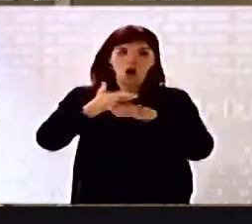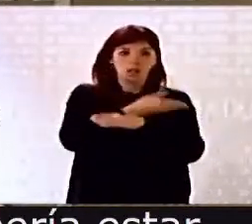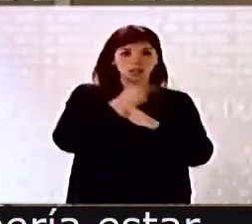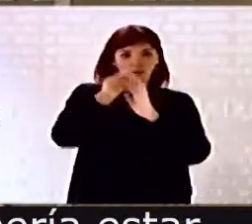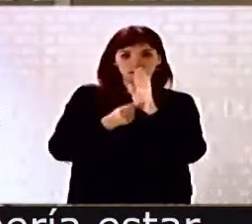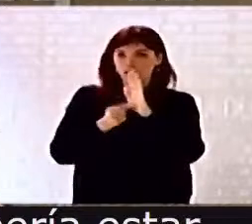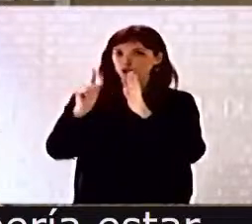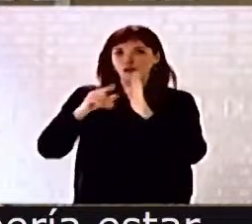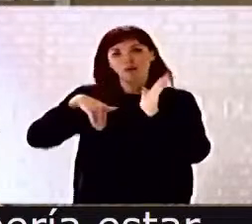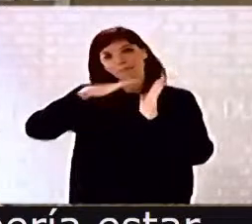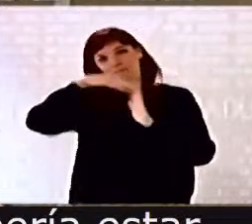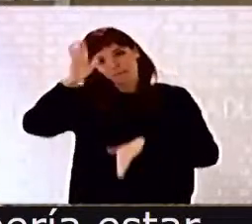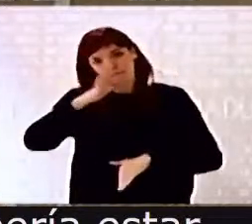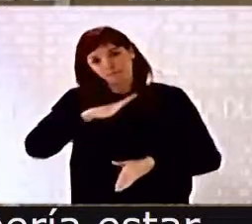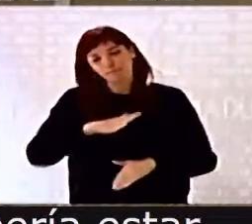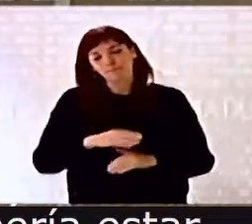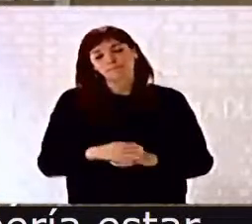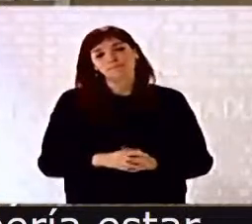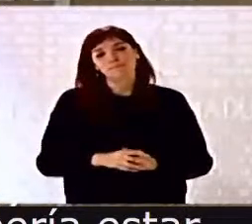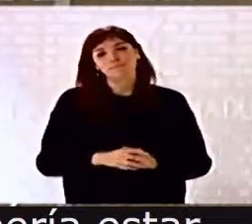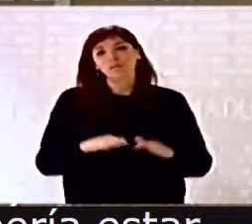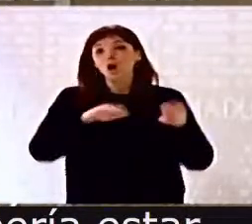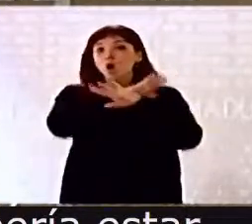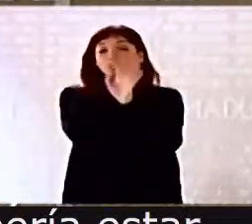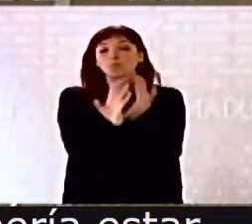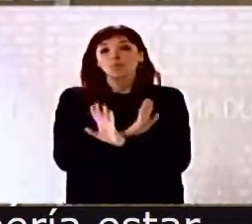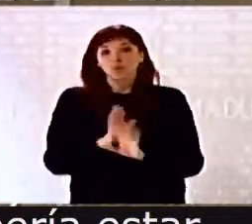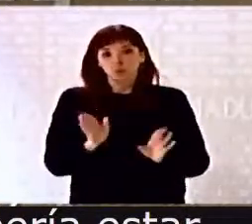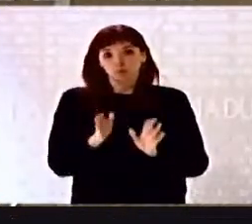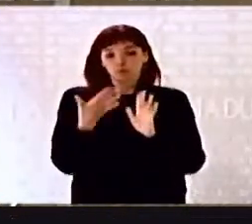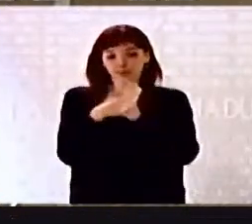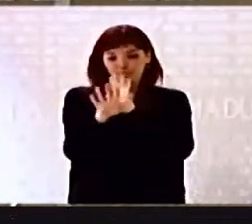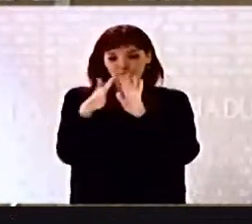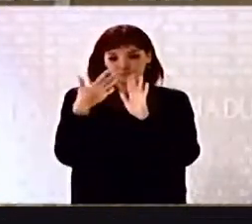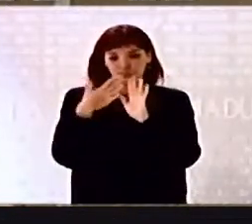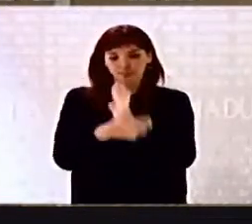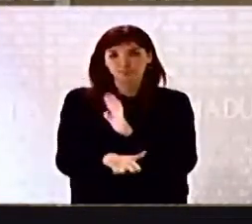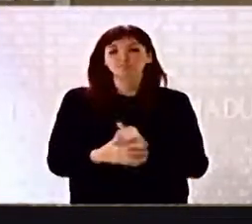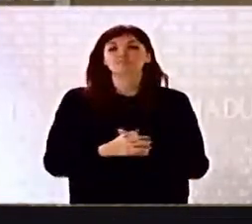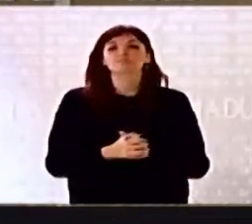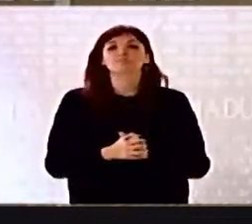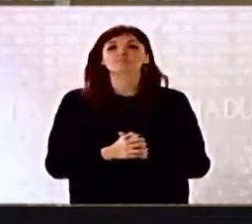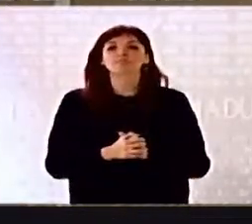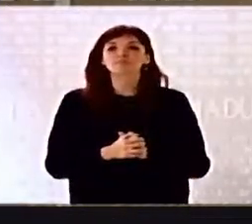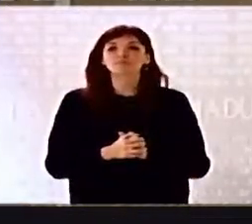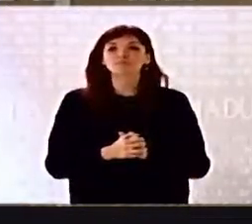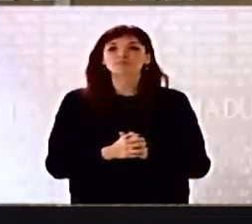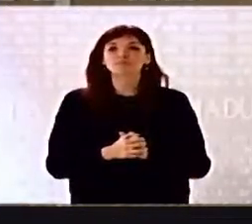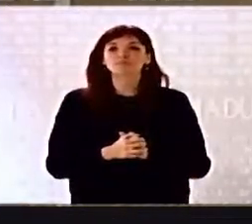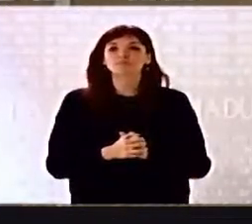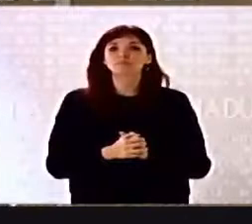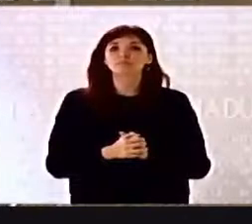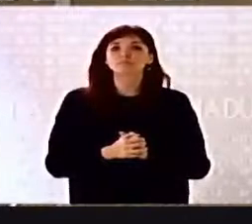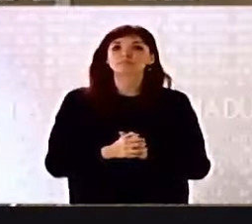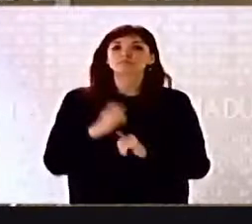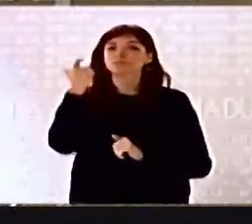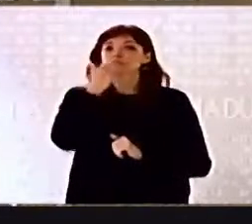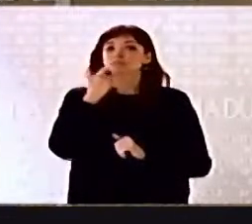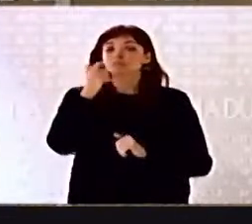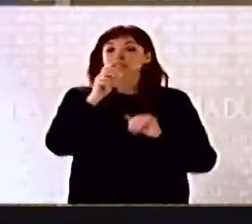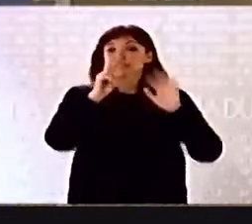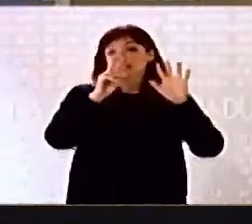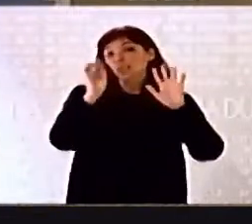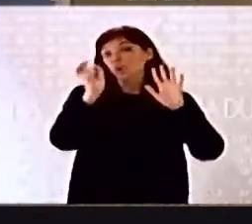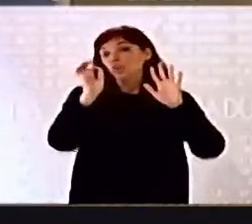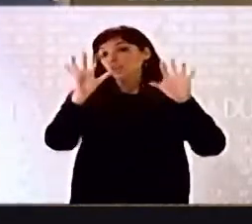medidas. Y, por último, se prorrogan durante un periodo de 7 a 10